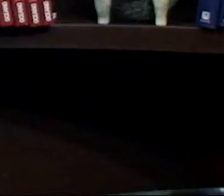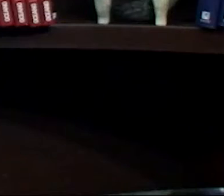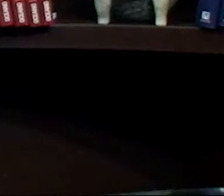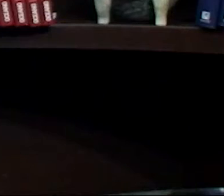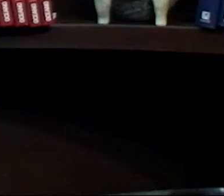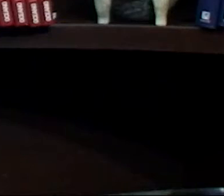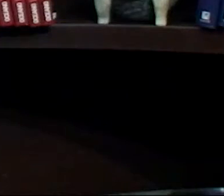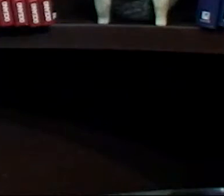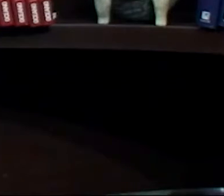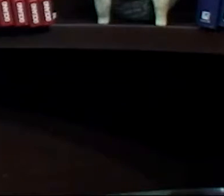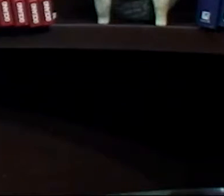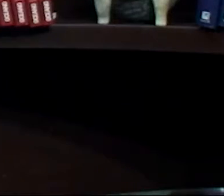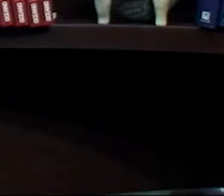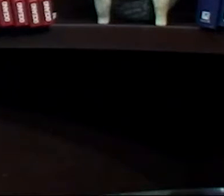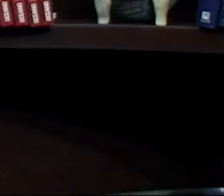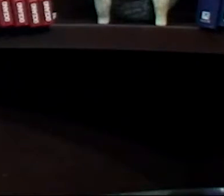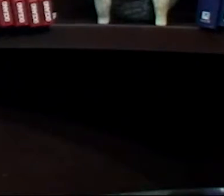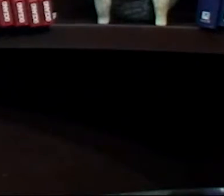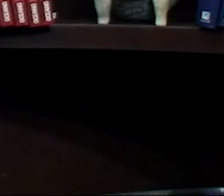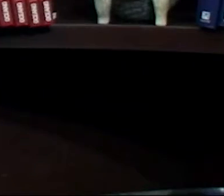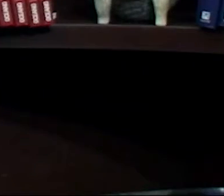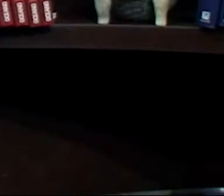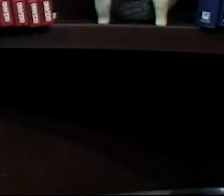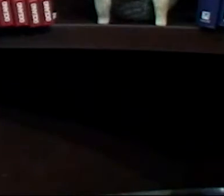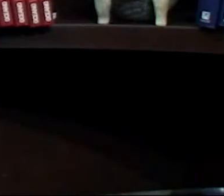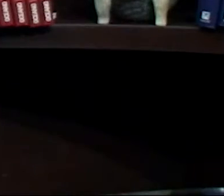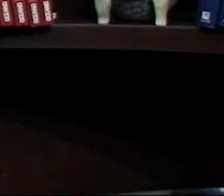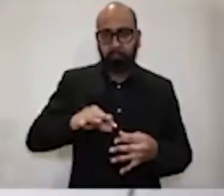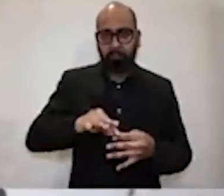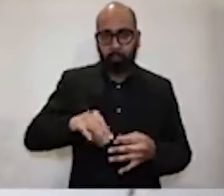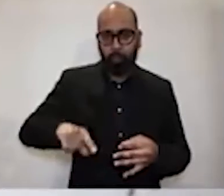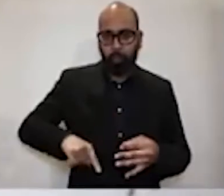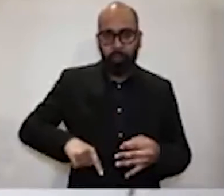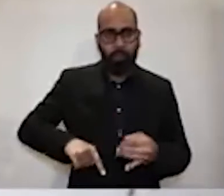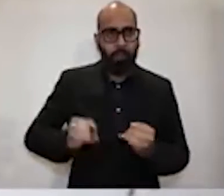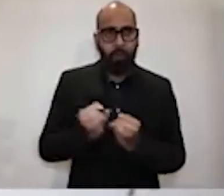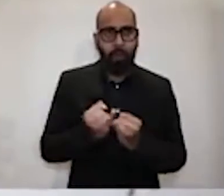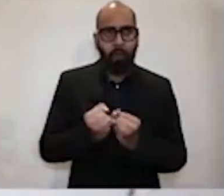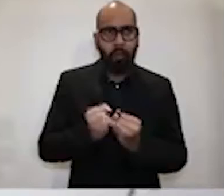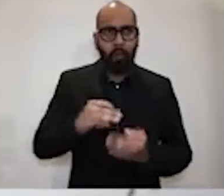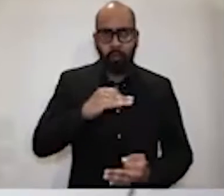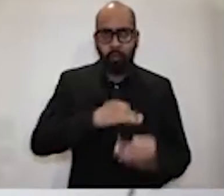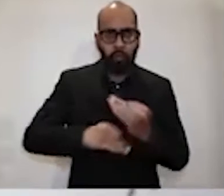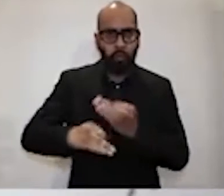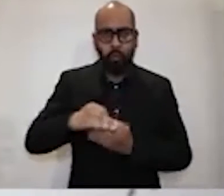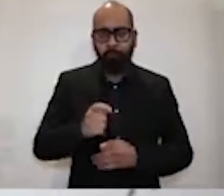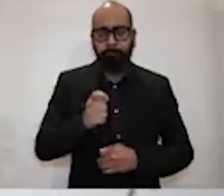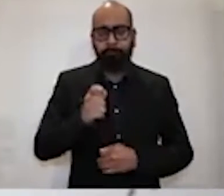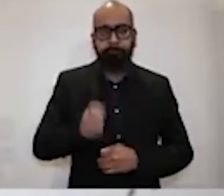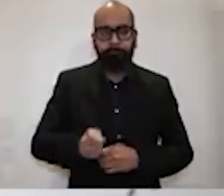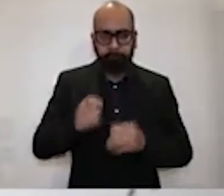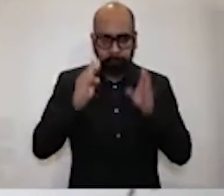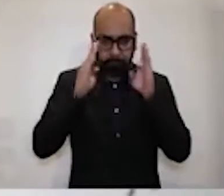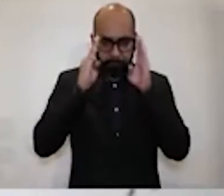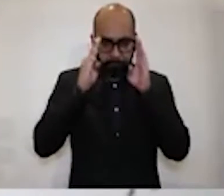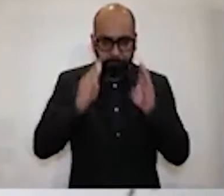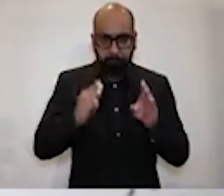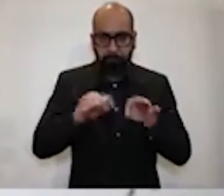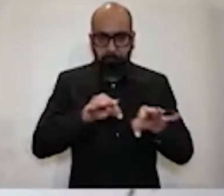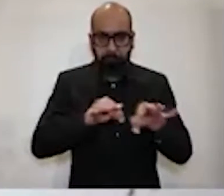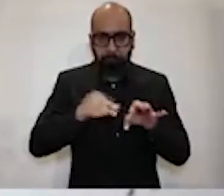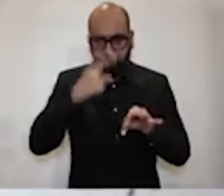Birmex, esta distribuidora de medicamentos. Aquí lo detalla. Andritz, que es una inversión de